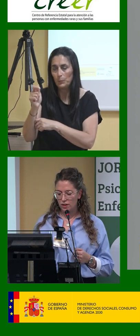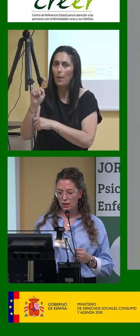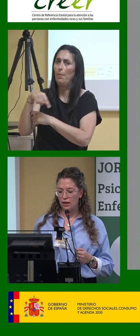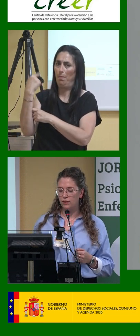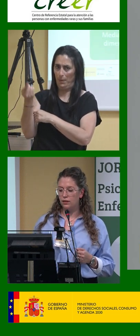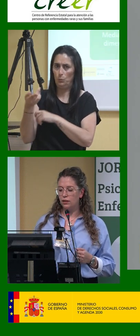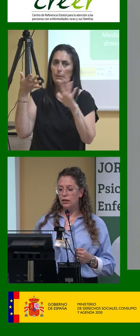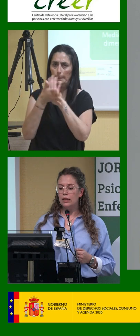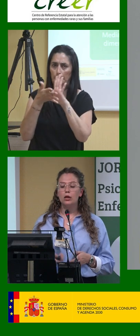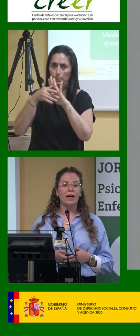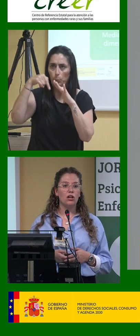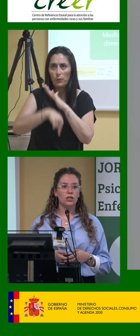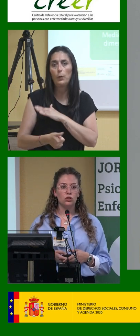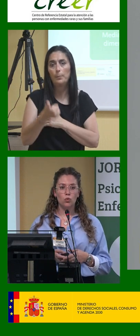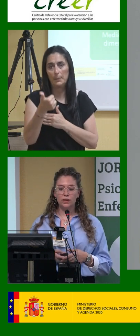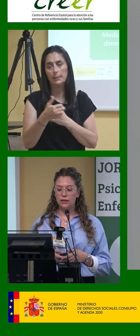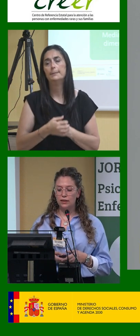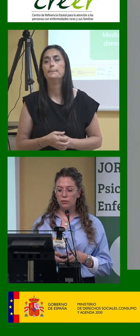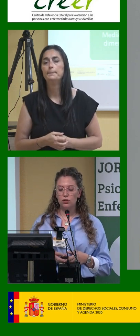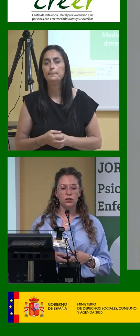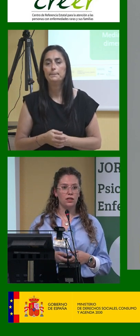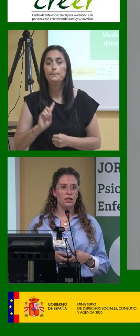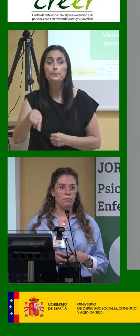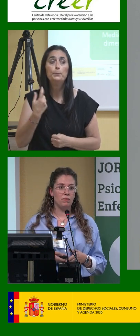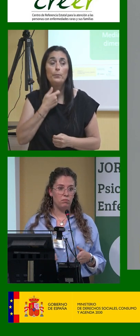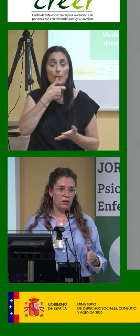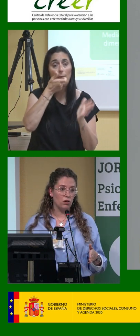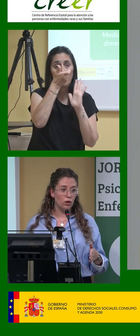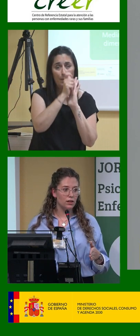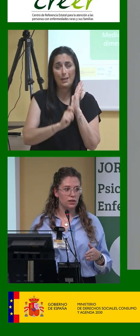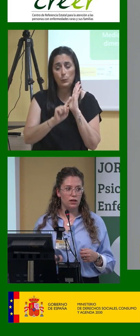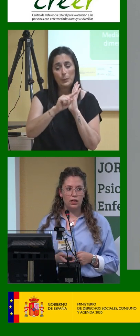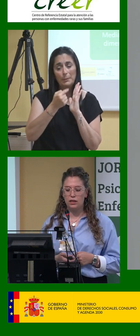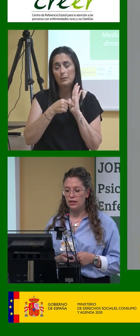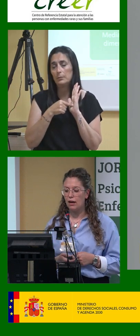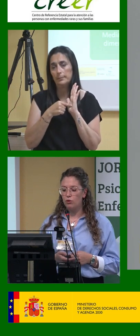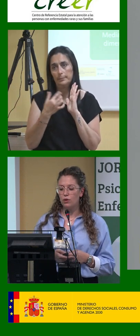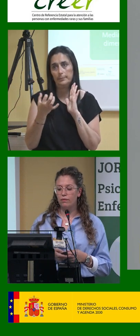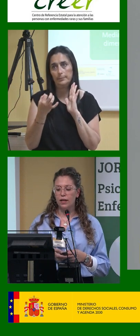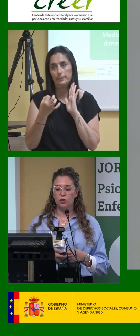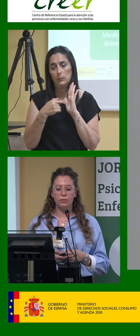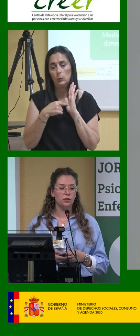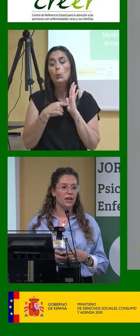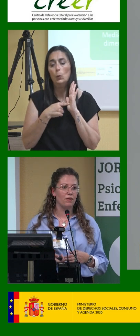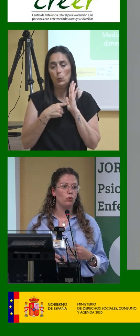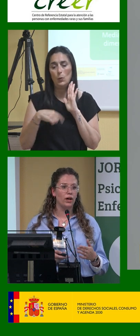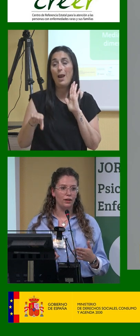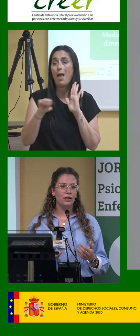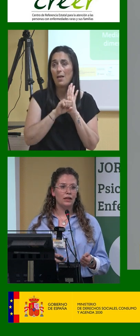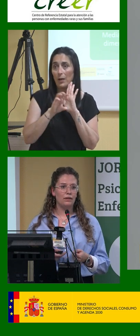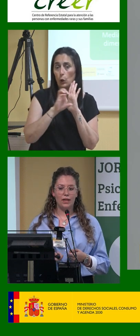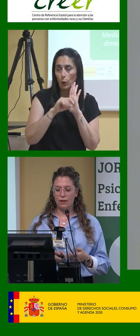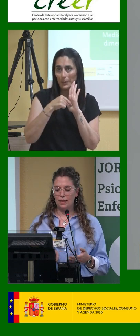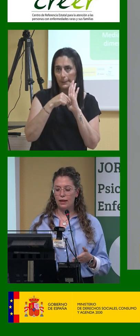un poquito más adelante. Para los datos cuantitativos, en primer lugar, se elaboró un alfa de Cronbach para